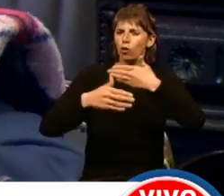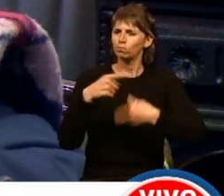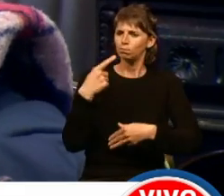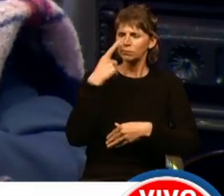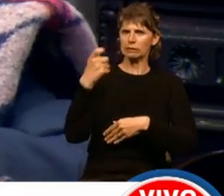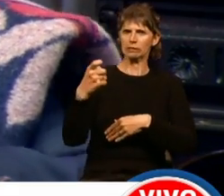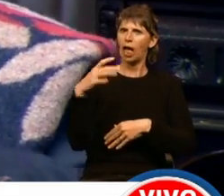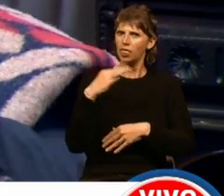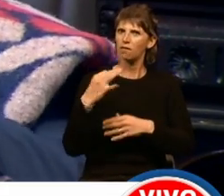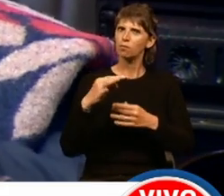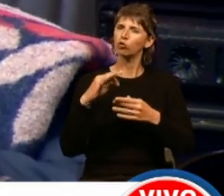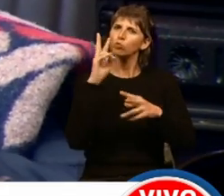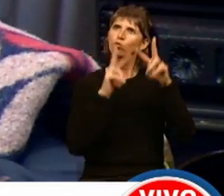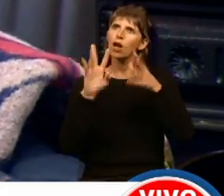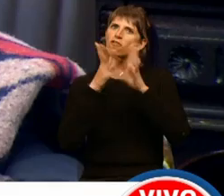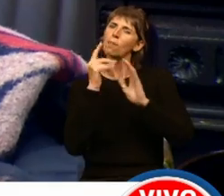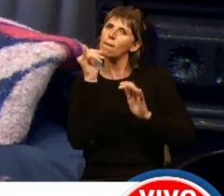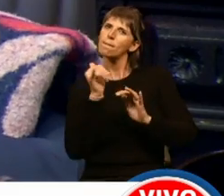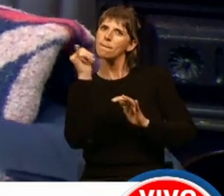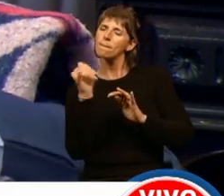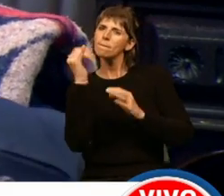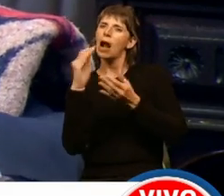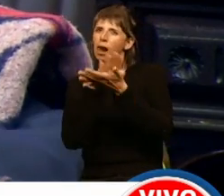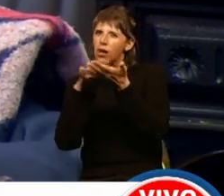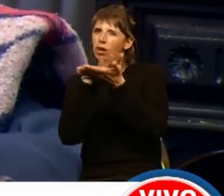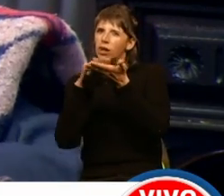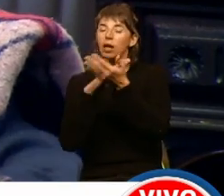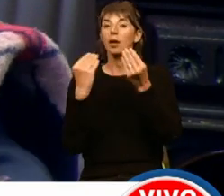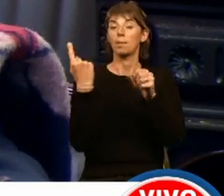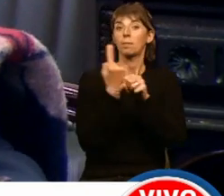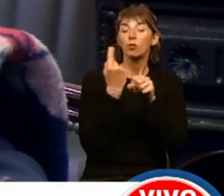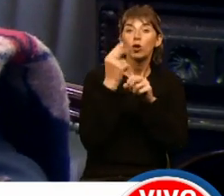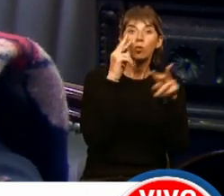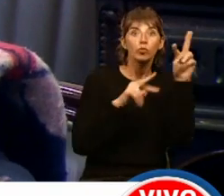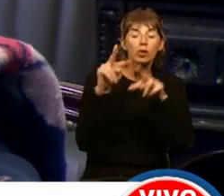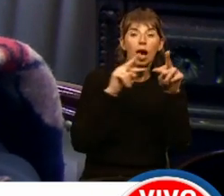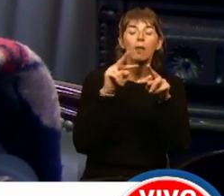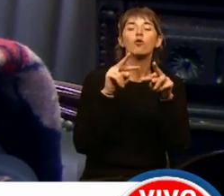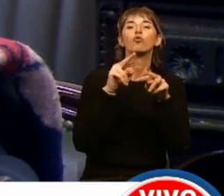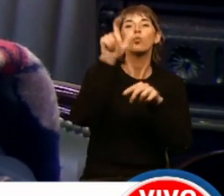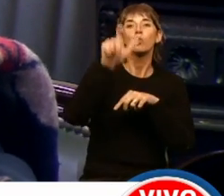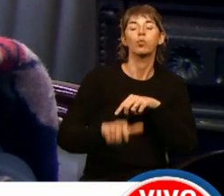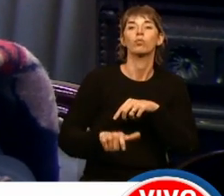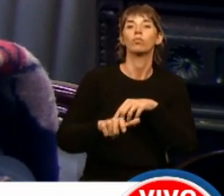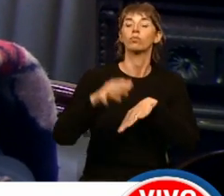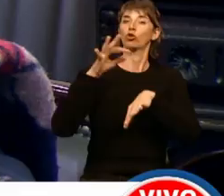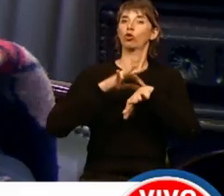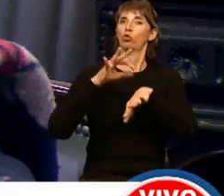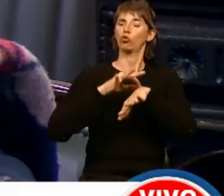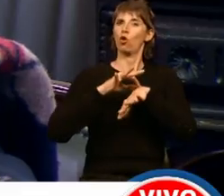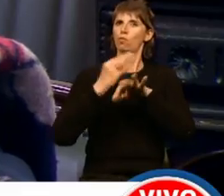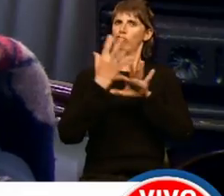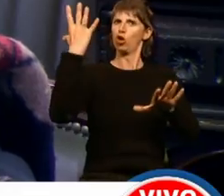mejorar los argumentos y que hicimos hicimos un informe técnico de un señor que se llama un doctor